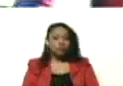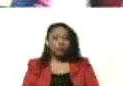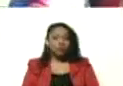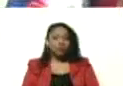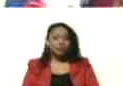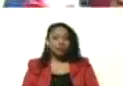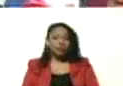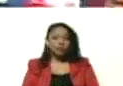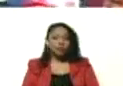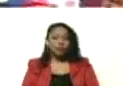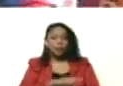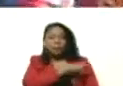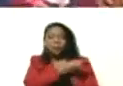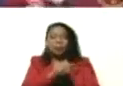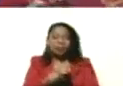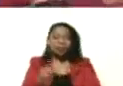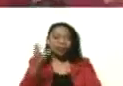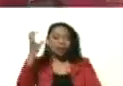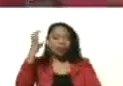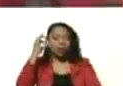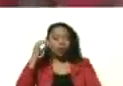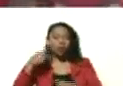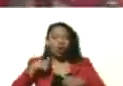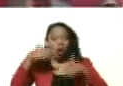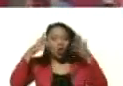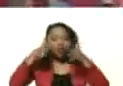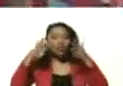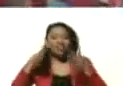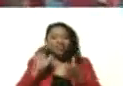Manda la mujer. Le voy a dar un consejo a mis amigos hombres.